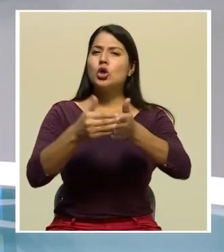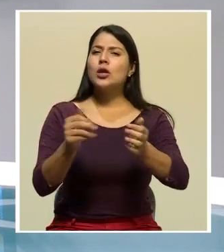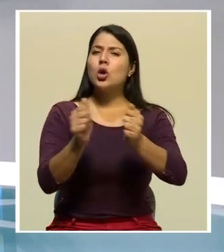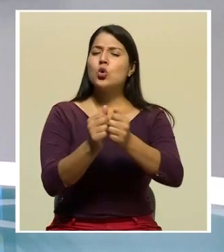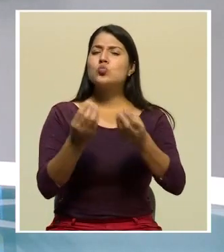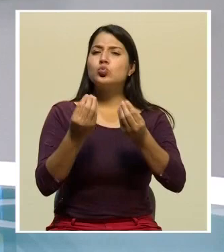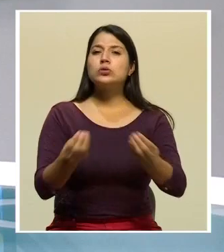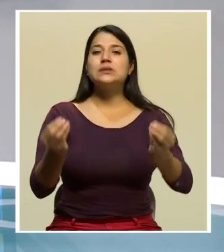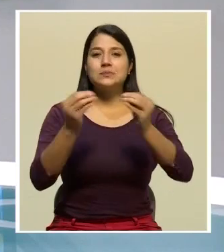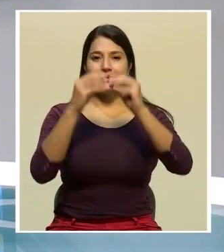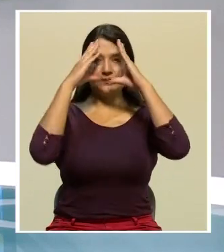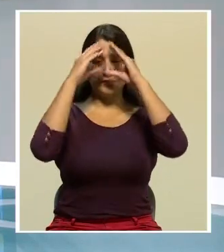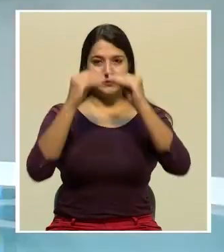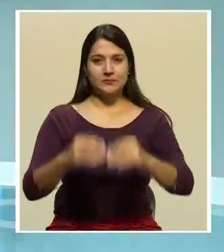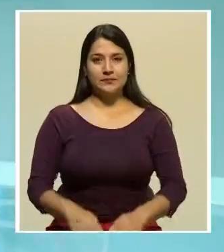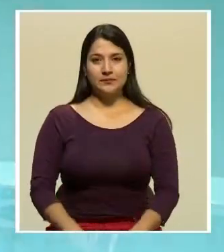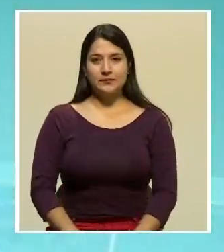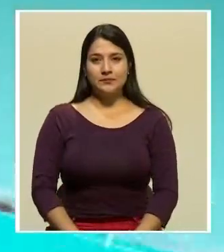más información.